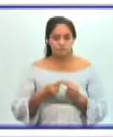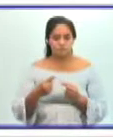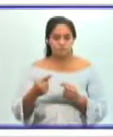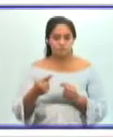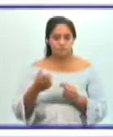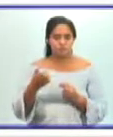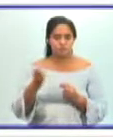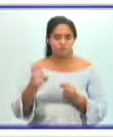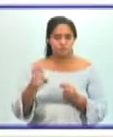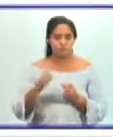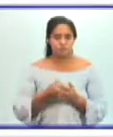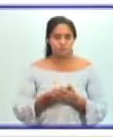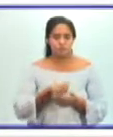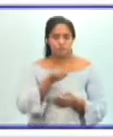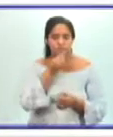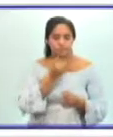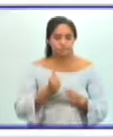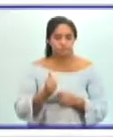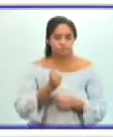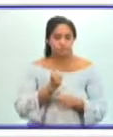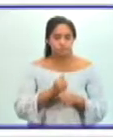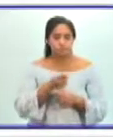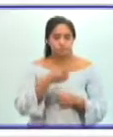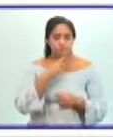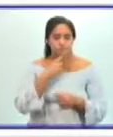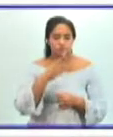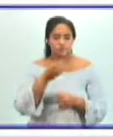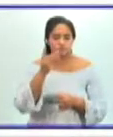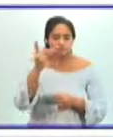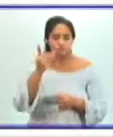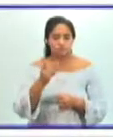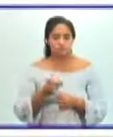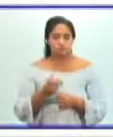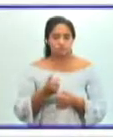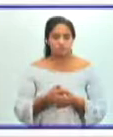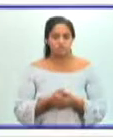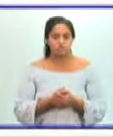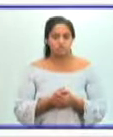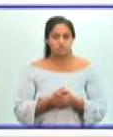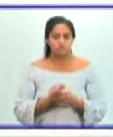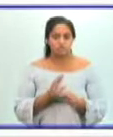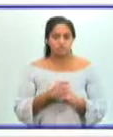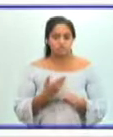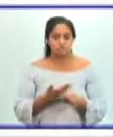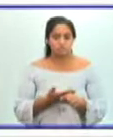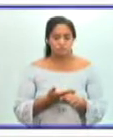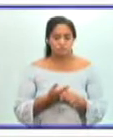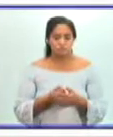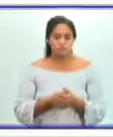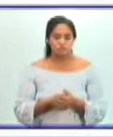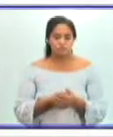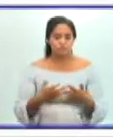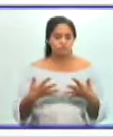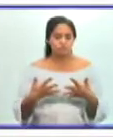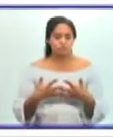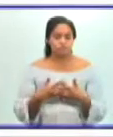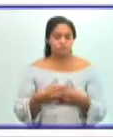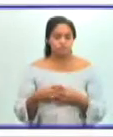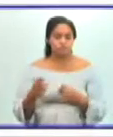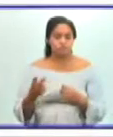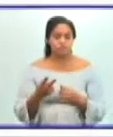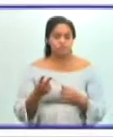puedes utilizar esta razón de los datos para entonces establecer el valor del